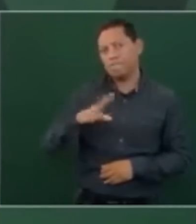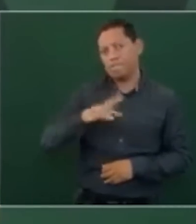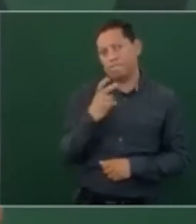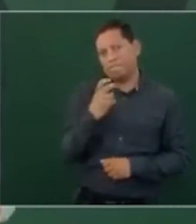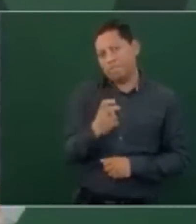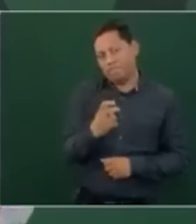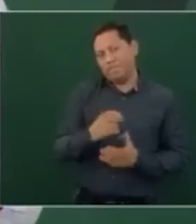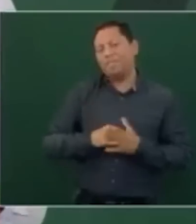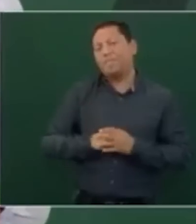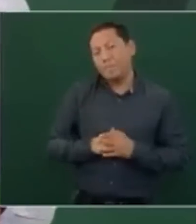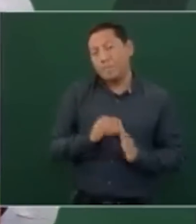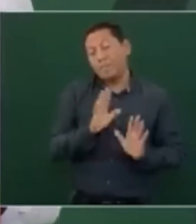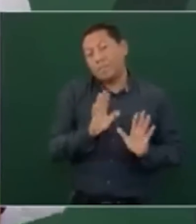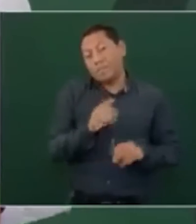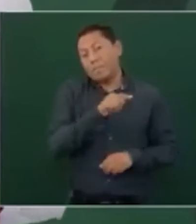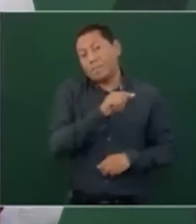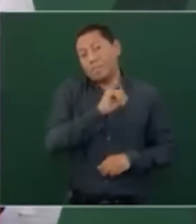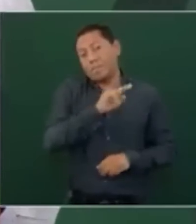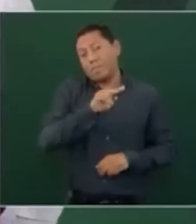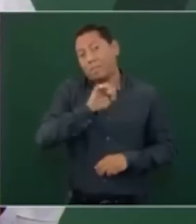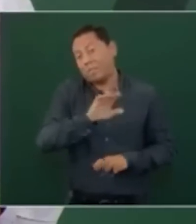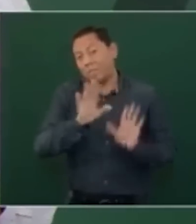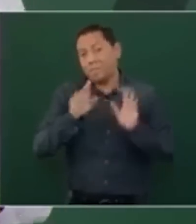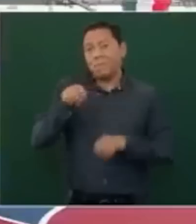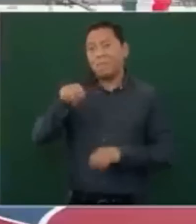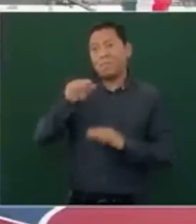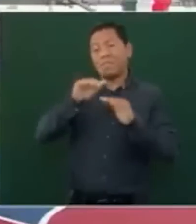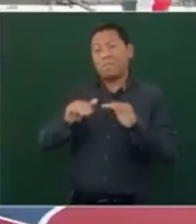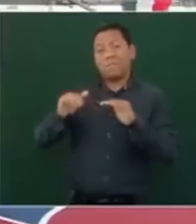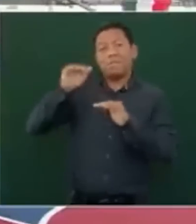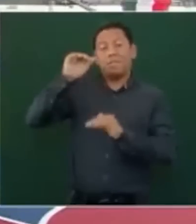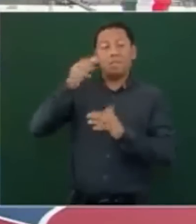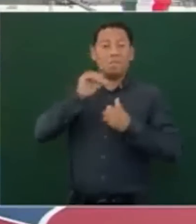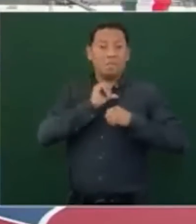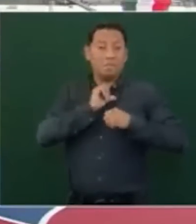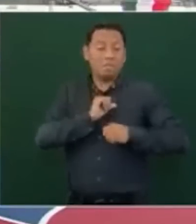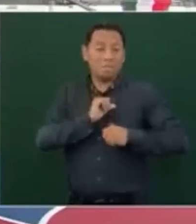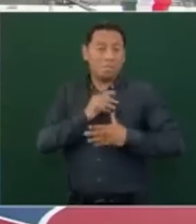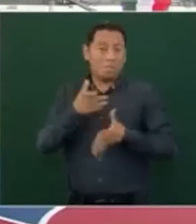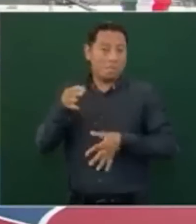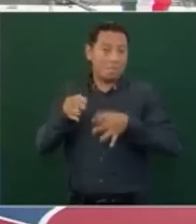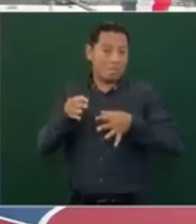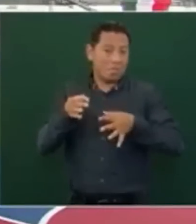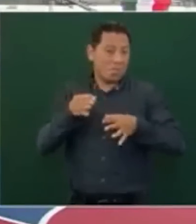El Instituto Electoral, el Tribunal Electoral, el Poder Judicial, sí, todo